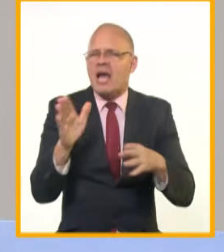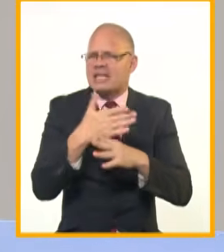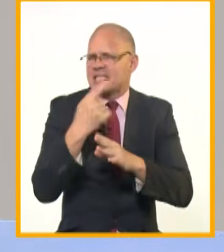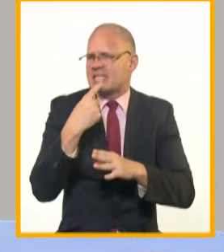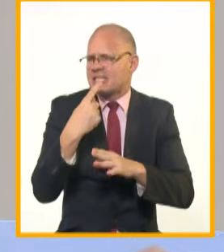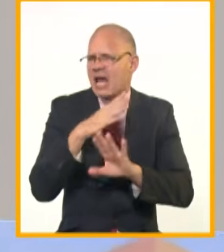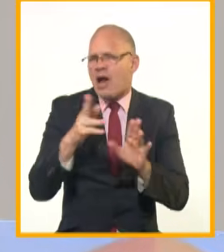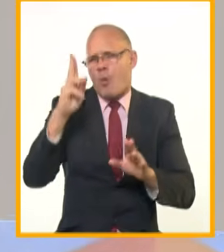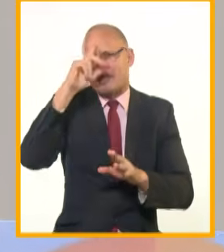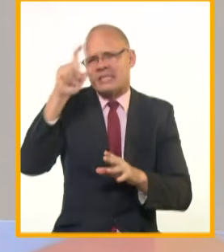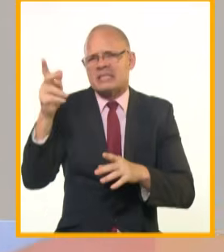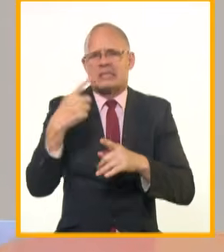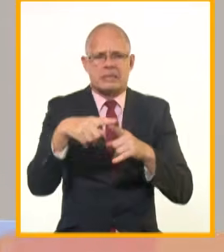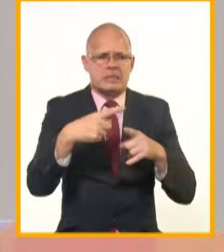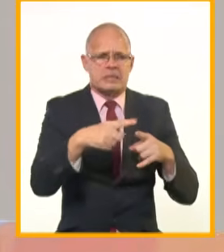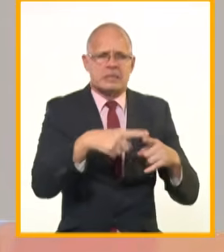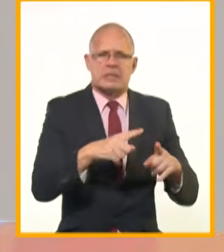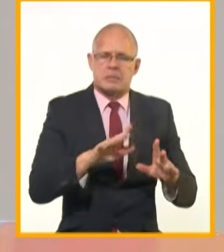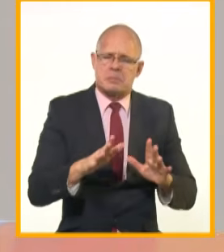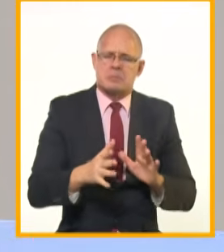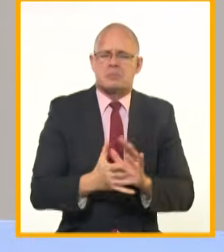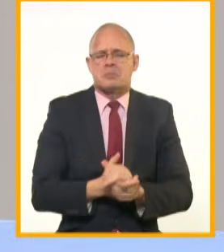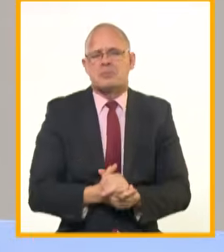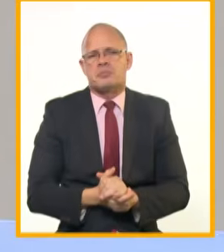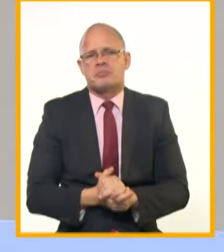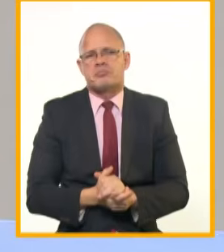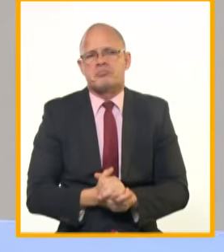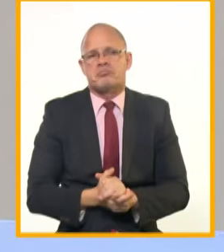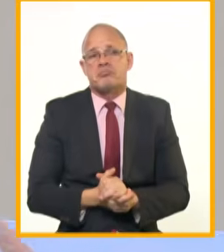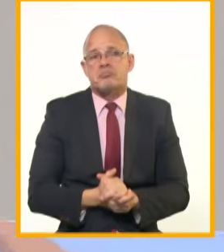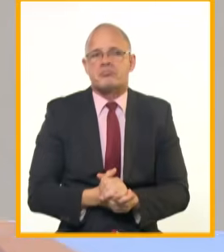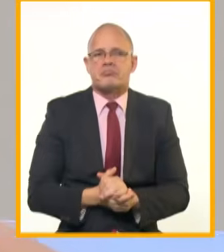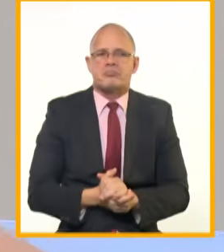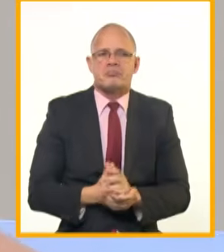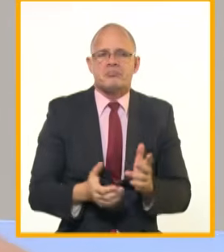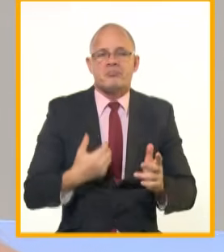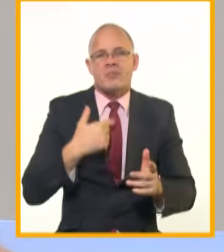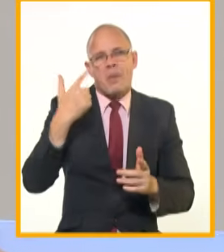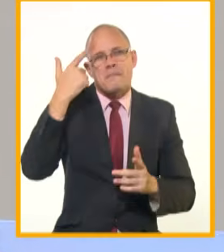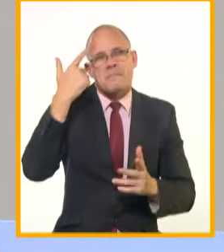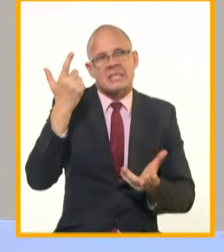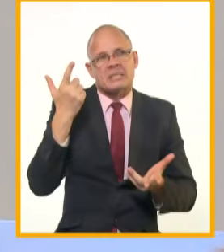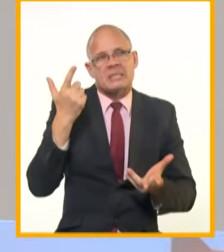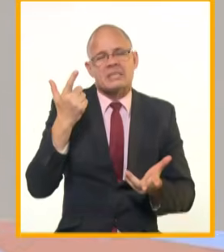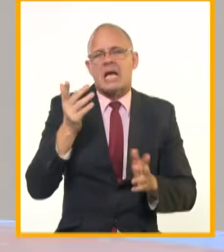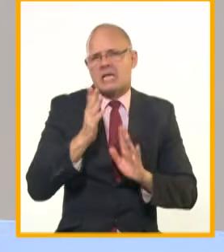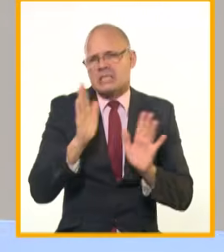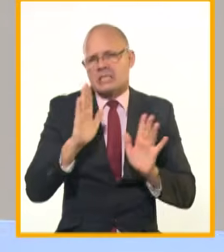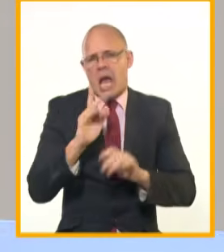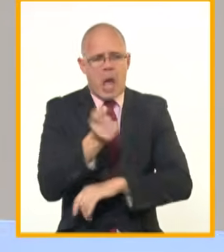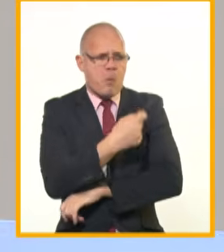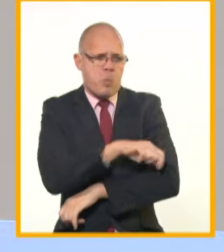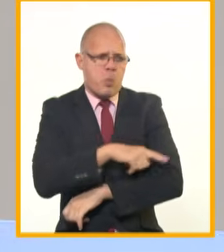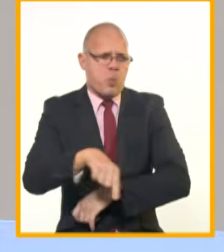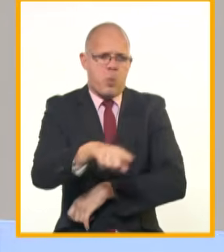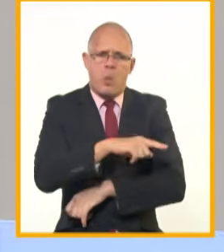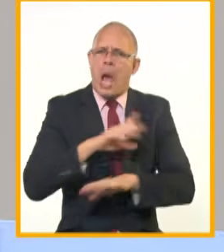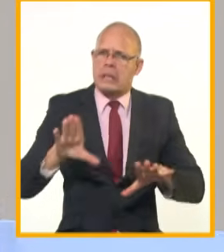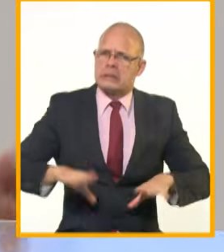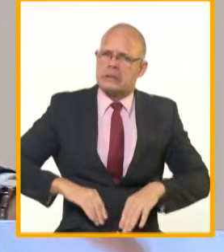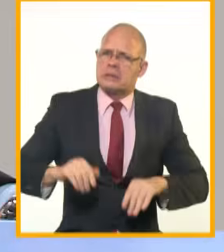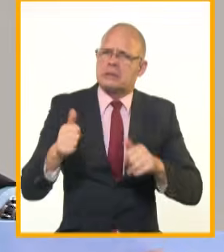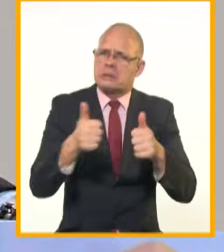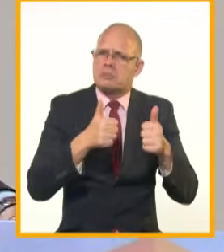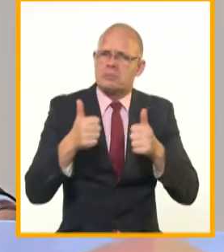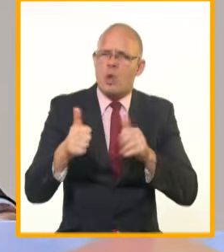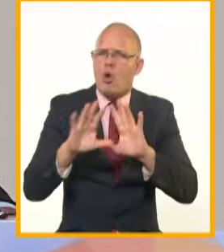poniendo los diferentes materiales y que yo he ido mencionando. Y creo que hubo una aceptación, ha habido una aceptación de la población de las cosas que hemos venido